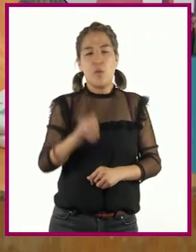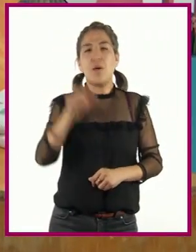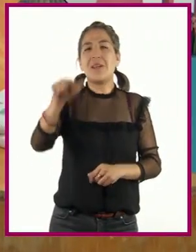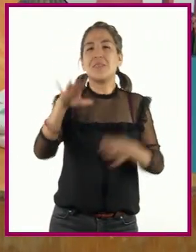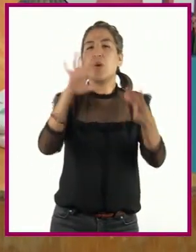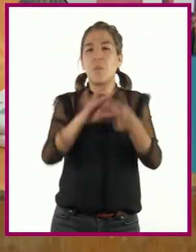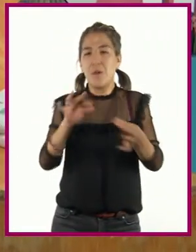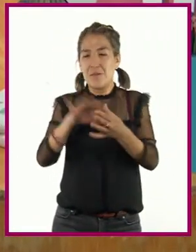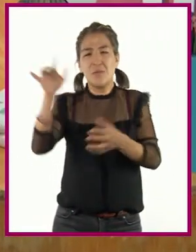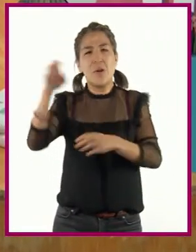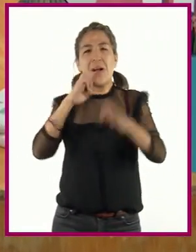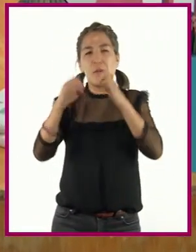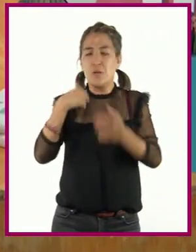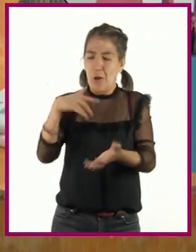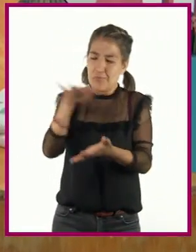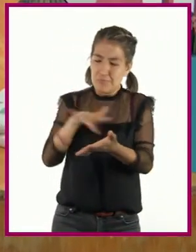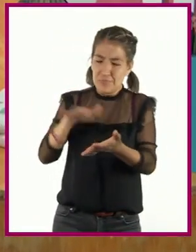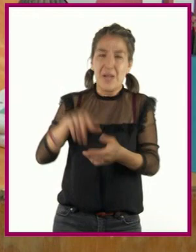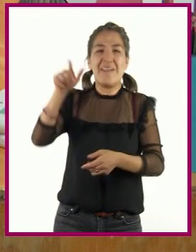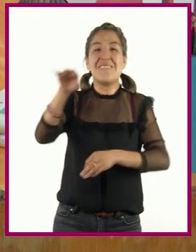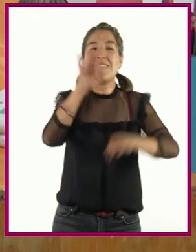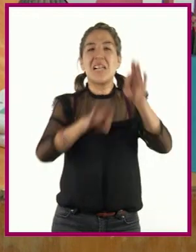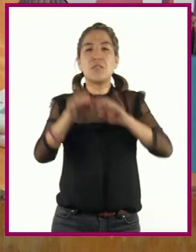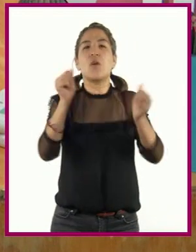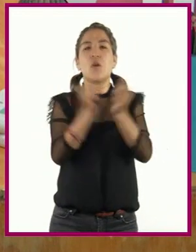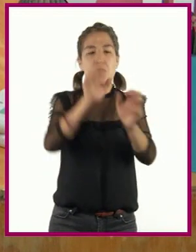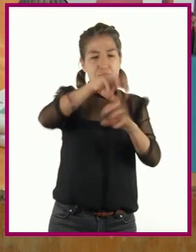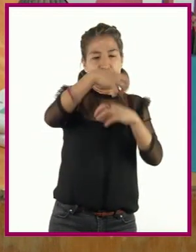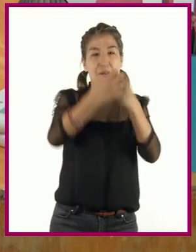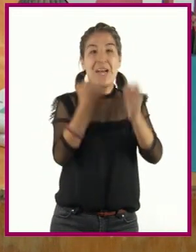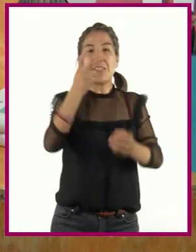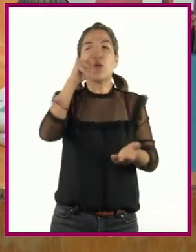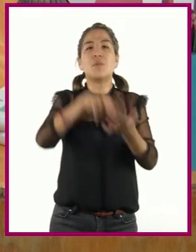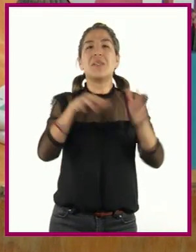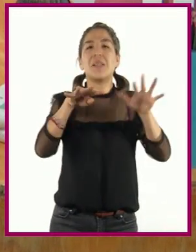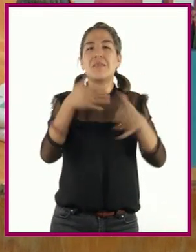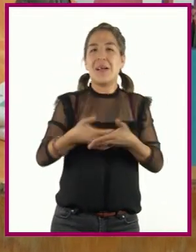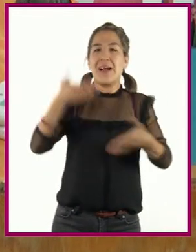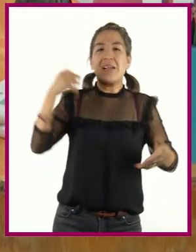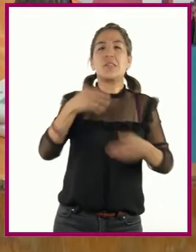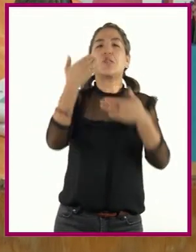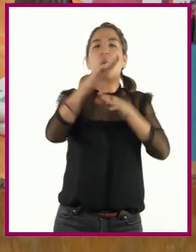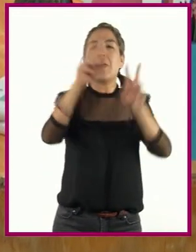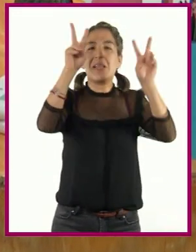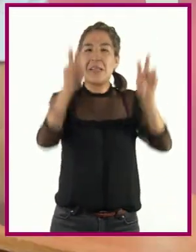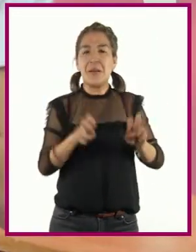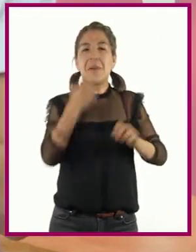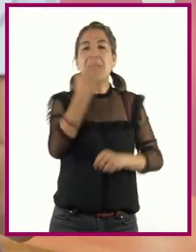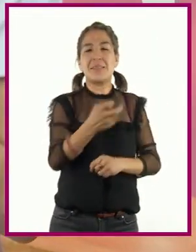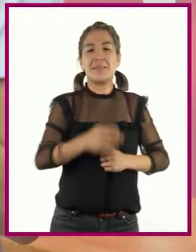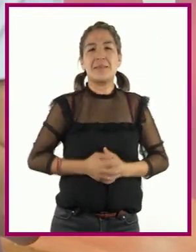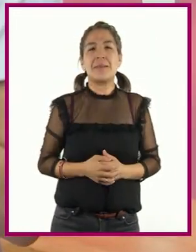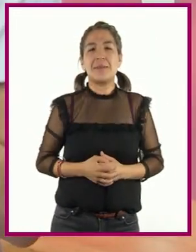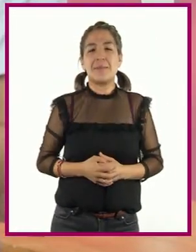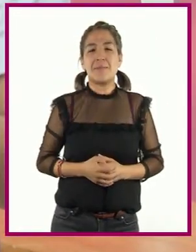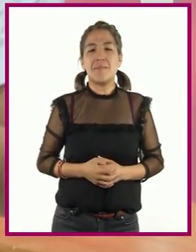es físico de partículas y quien en 2019 sacó un libro que habla del tema en cuestión.